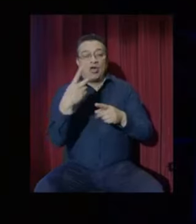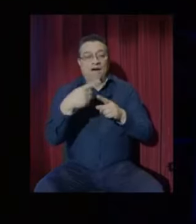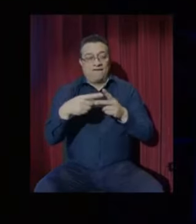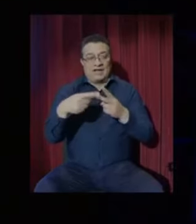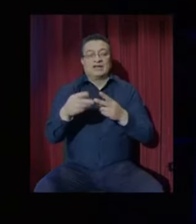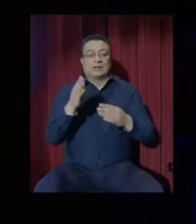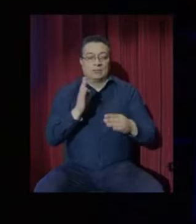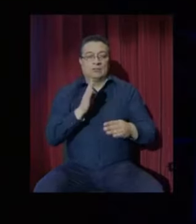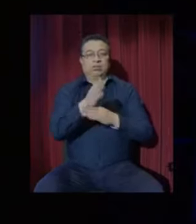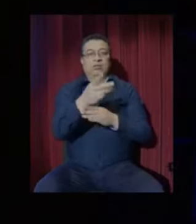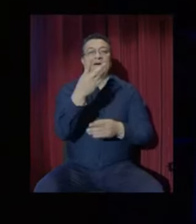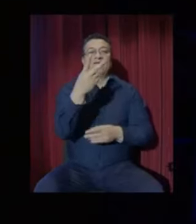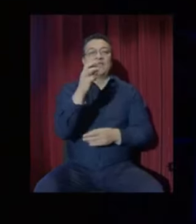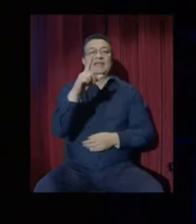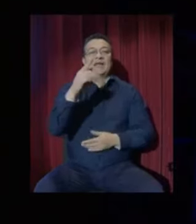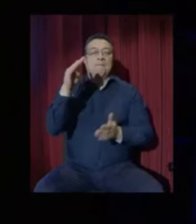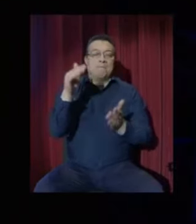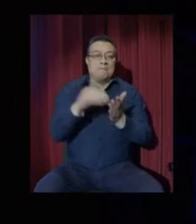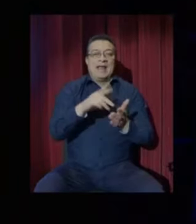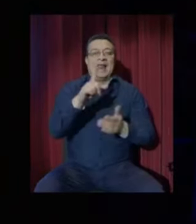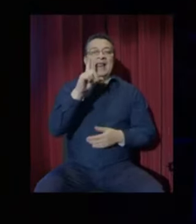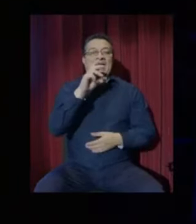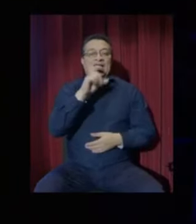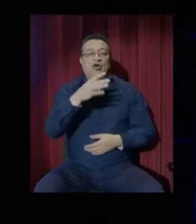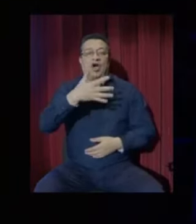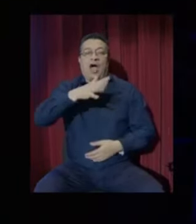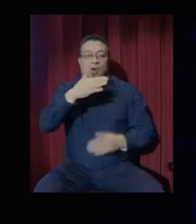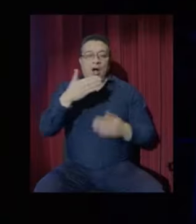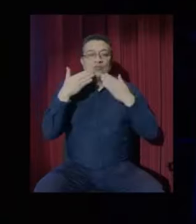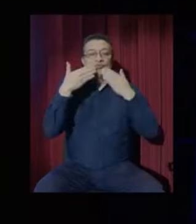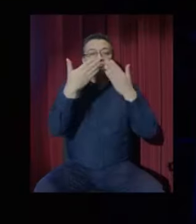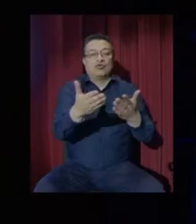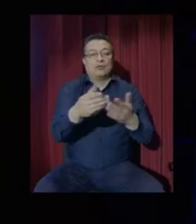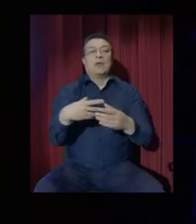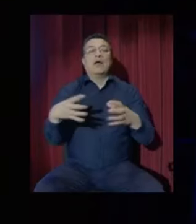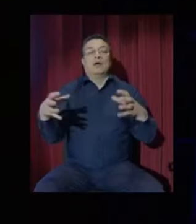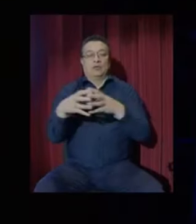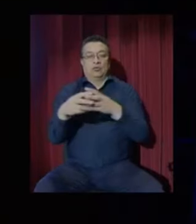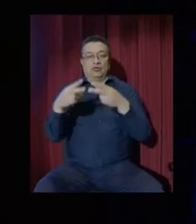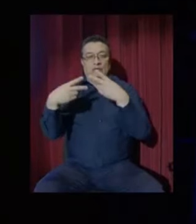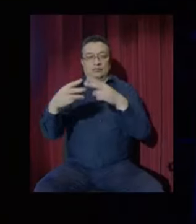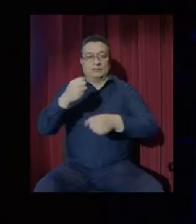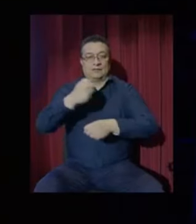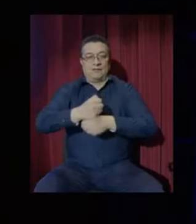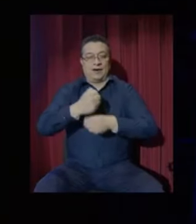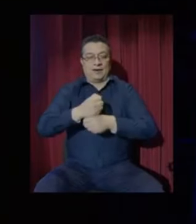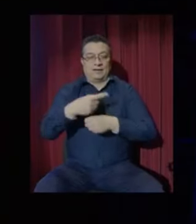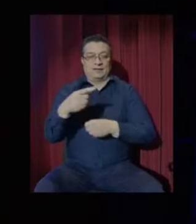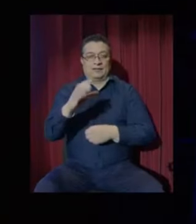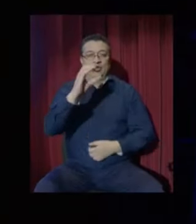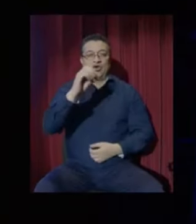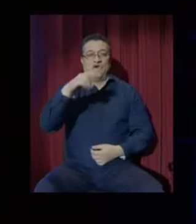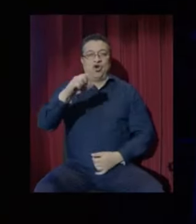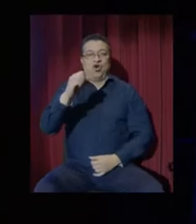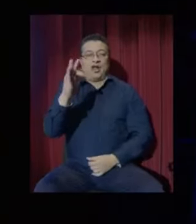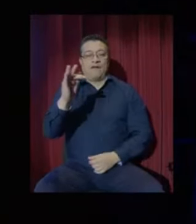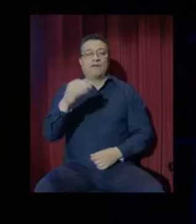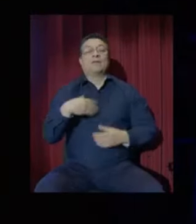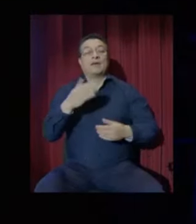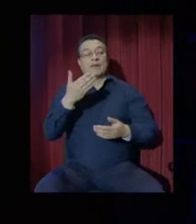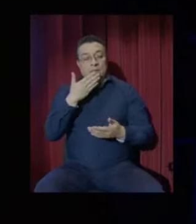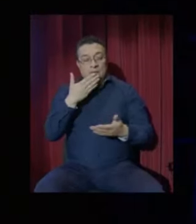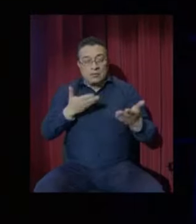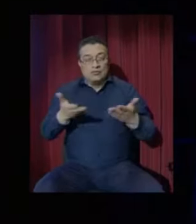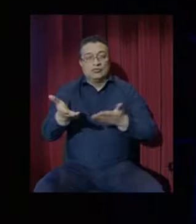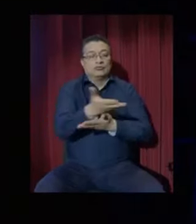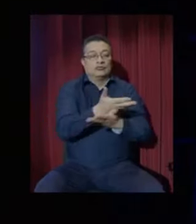20,000 l de agua potable para el uso exclusivo de las y los brigadistas avanzar en la socio educación también